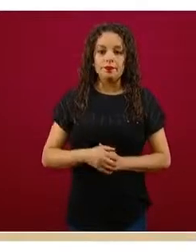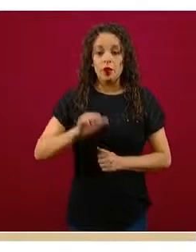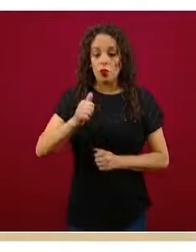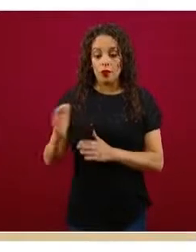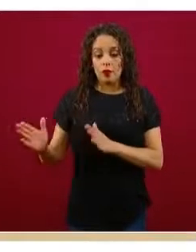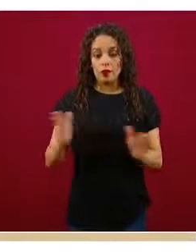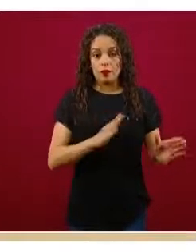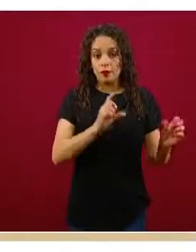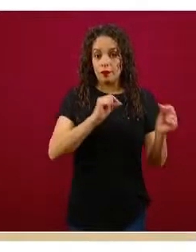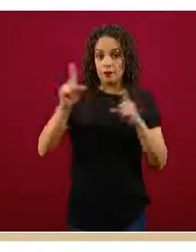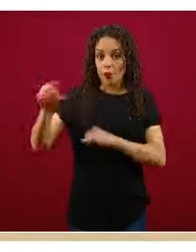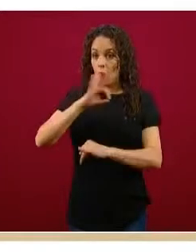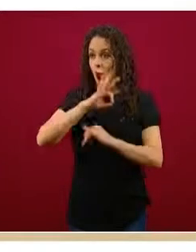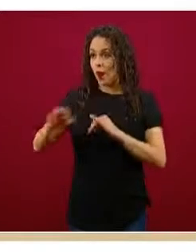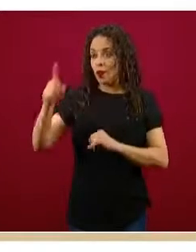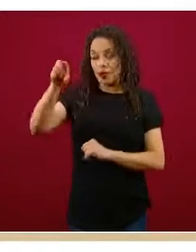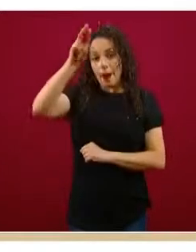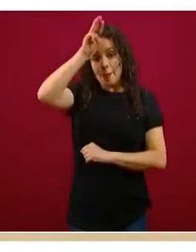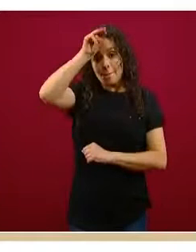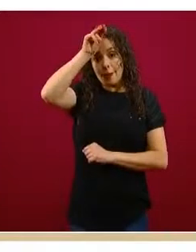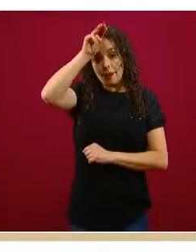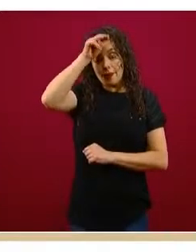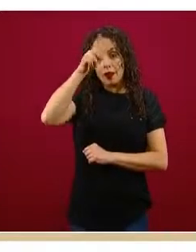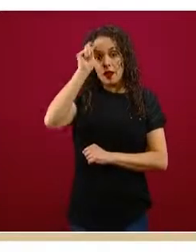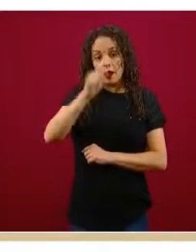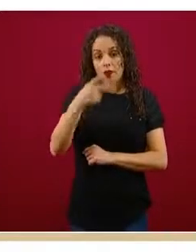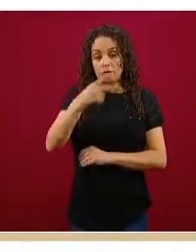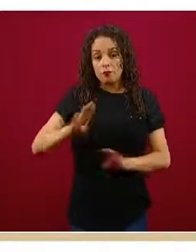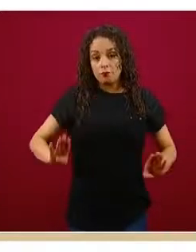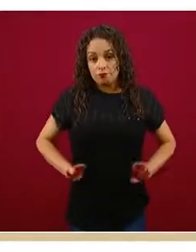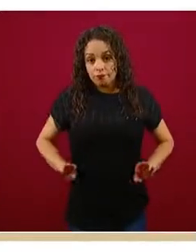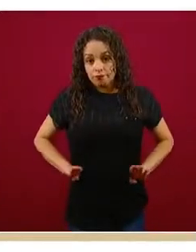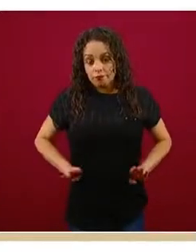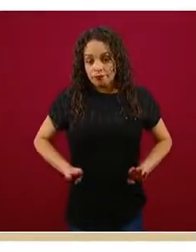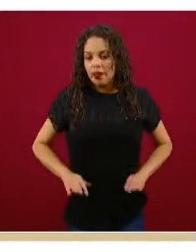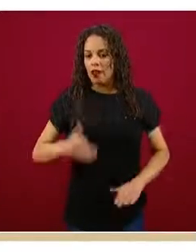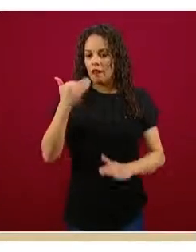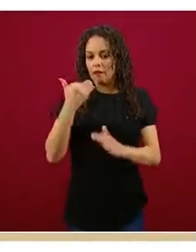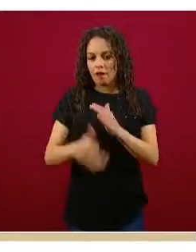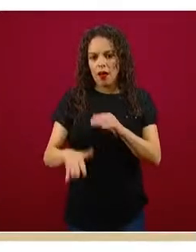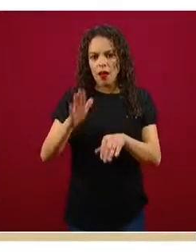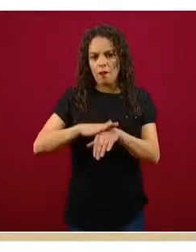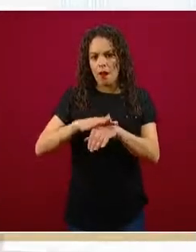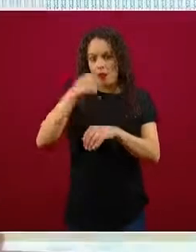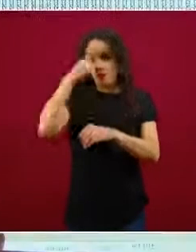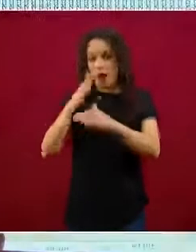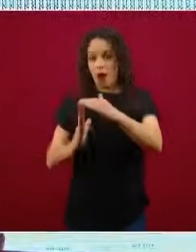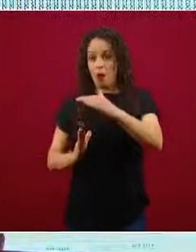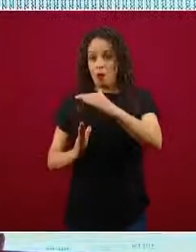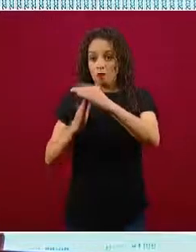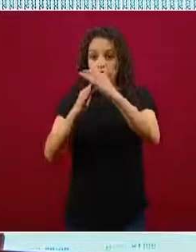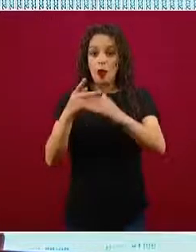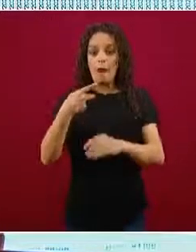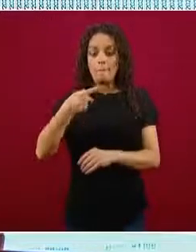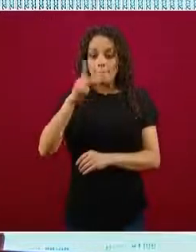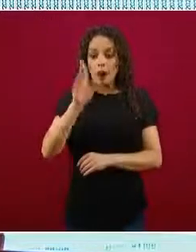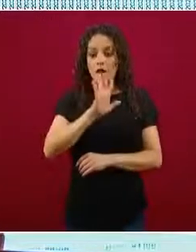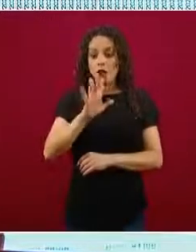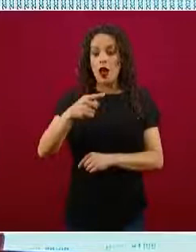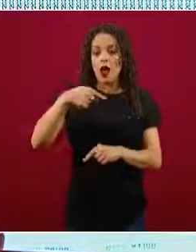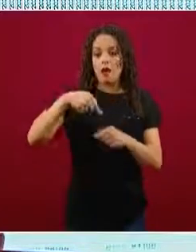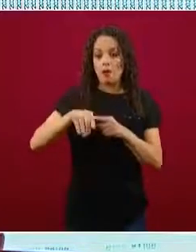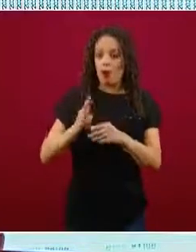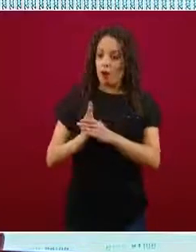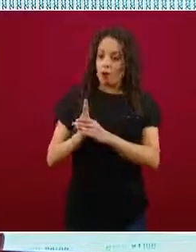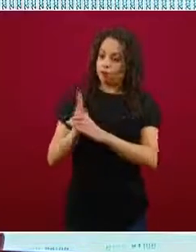Monterrey, finalmente, características, está lejos de la predicción, sin embargo, también ya con un patrón de ascenso sostenido.